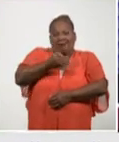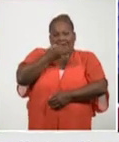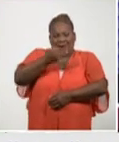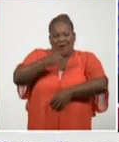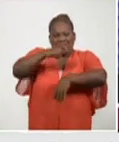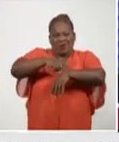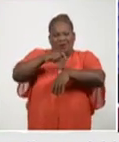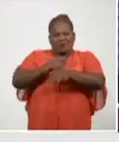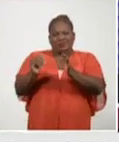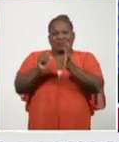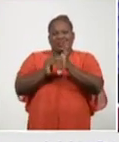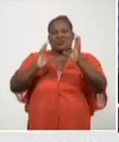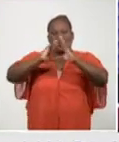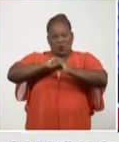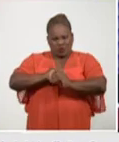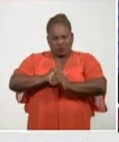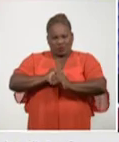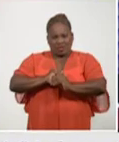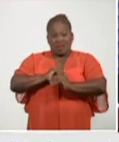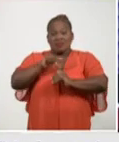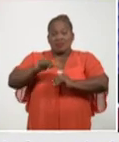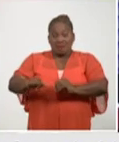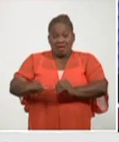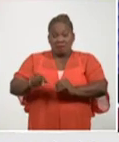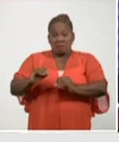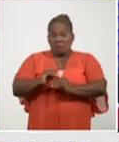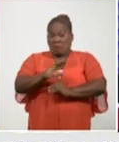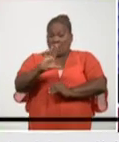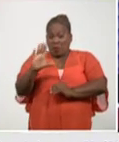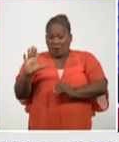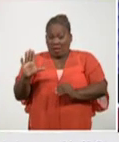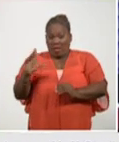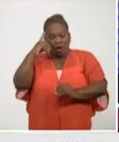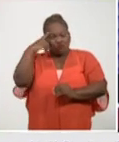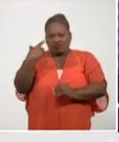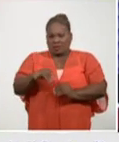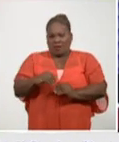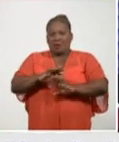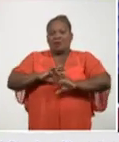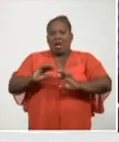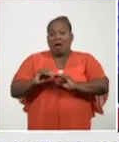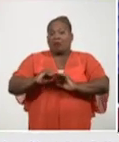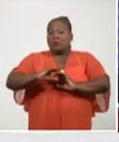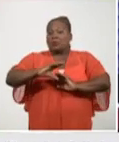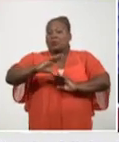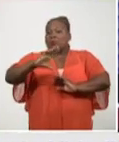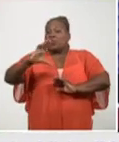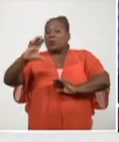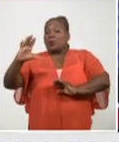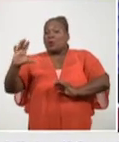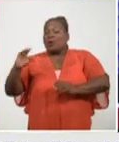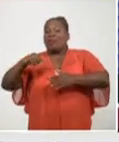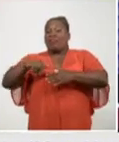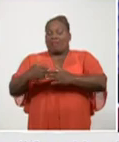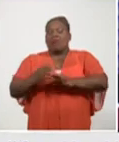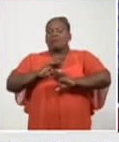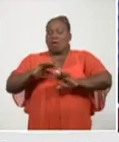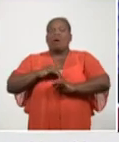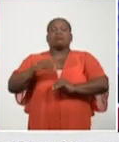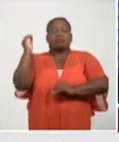se logra identificar las fuentes de infección de prácticamente el 97,